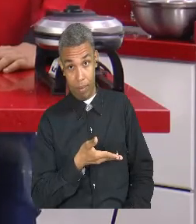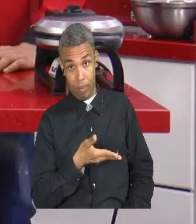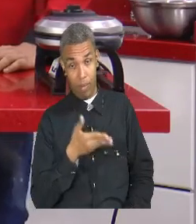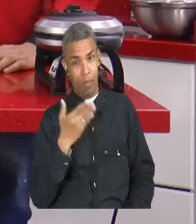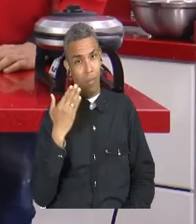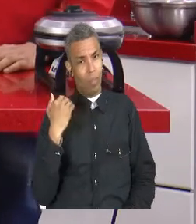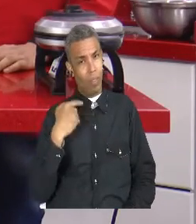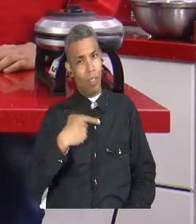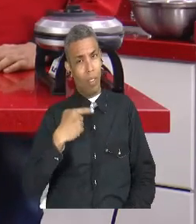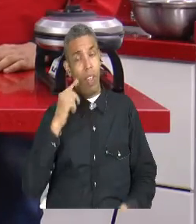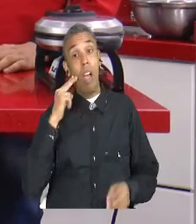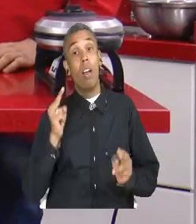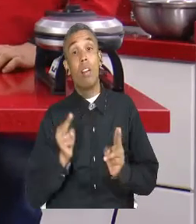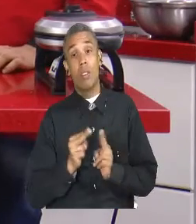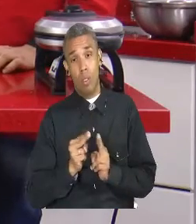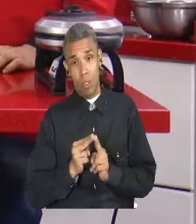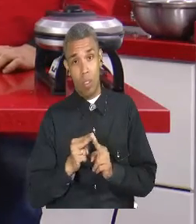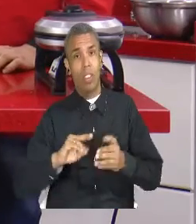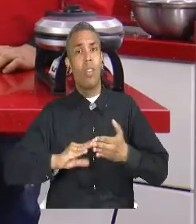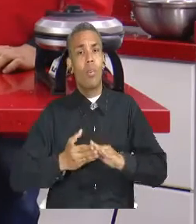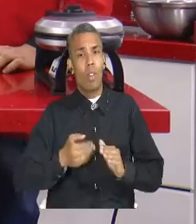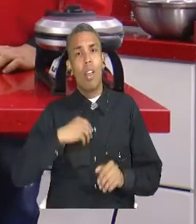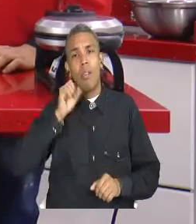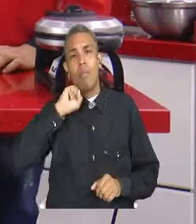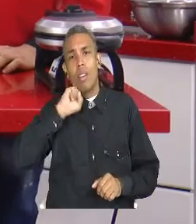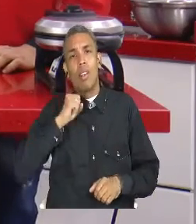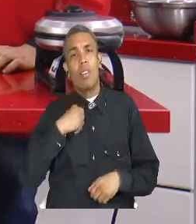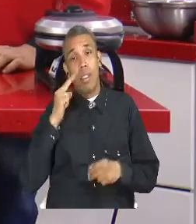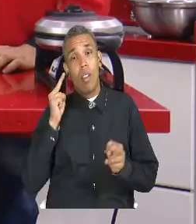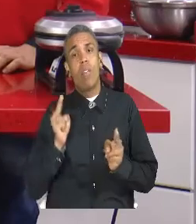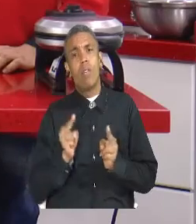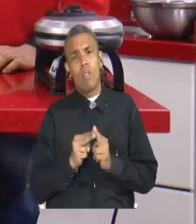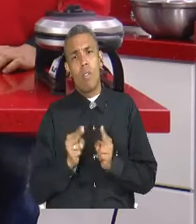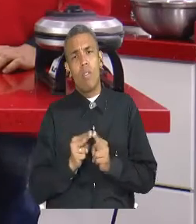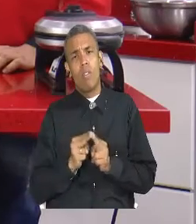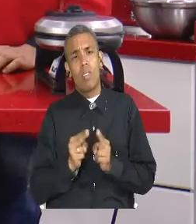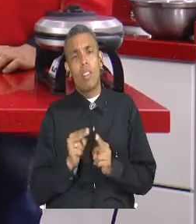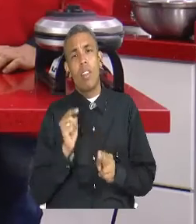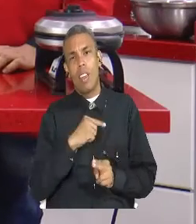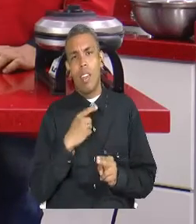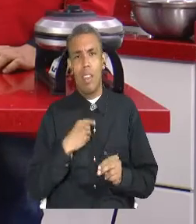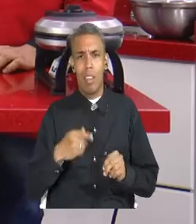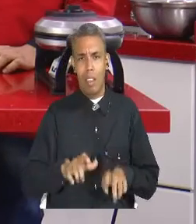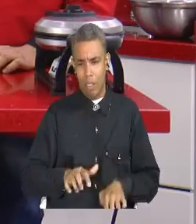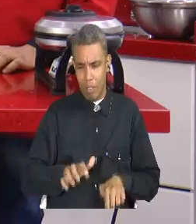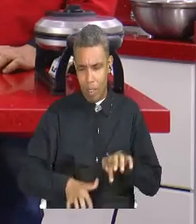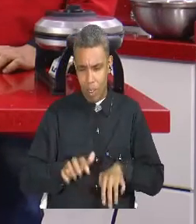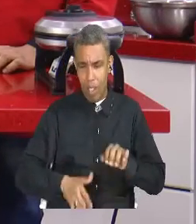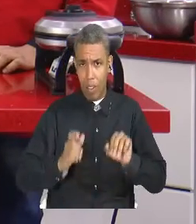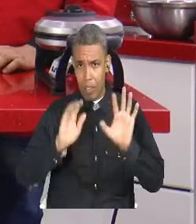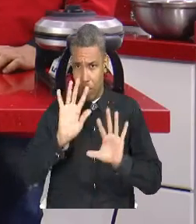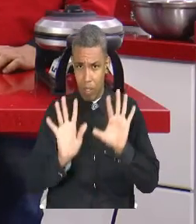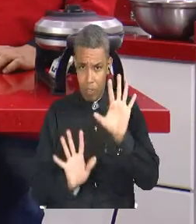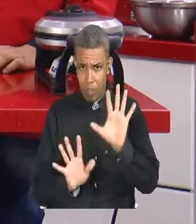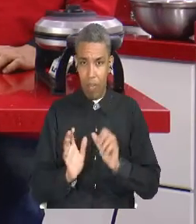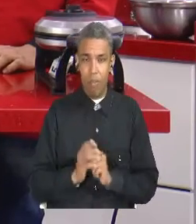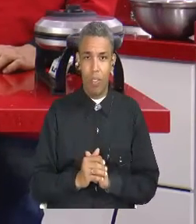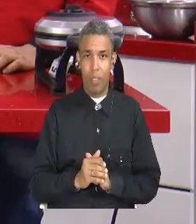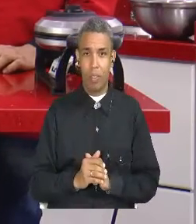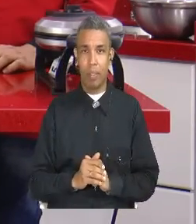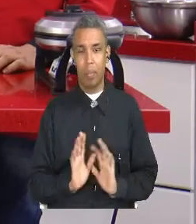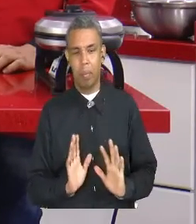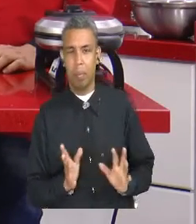conocida, perdón, por toda Barranca Bermeja. Ya nuestra ciudad sabe quién es ella, pero lo sabe desde el ámbito laboral. En esta ocasión